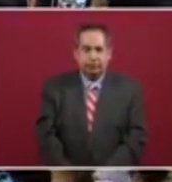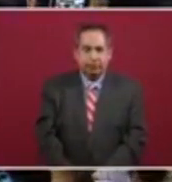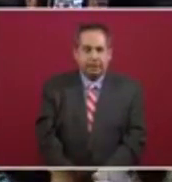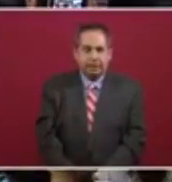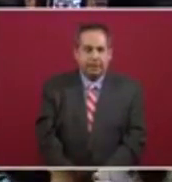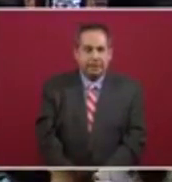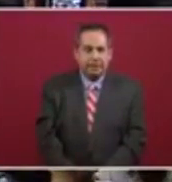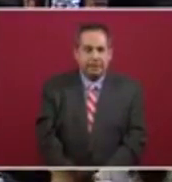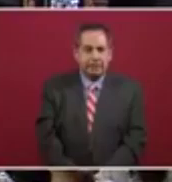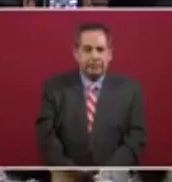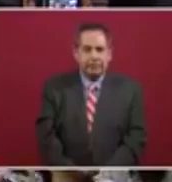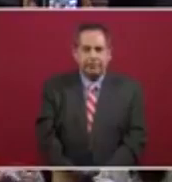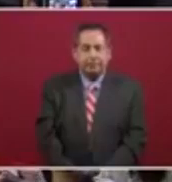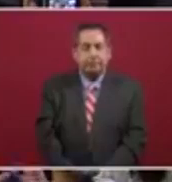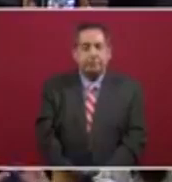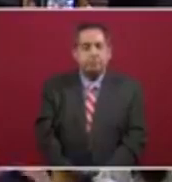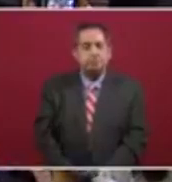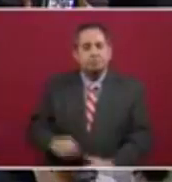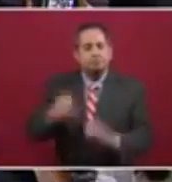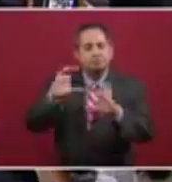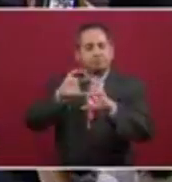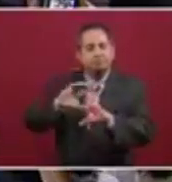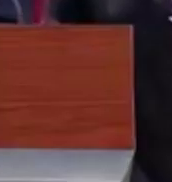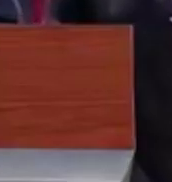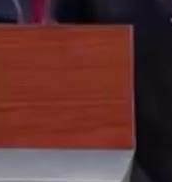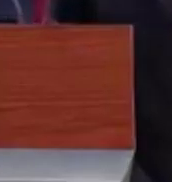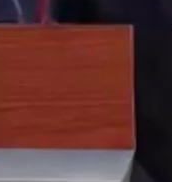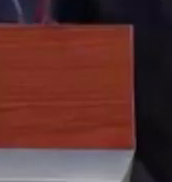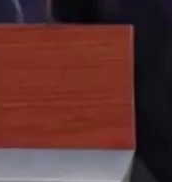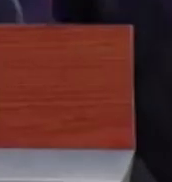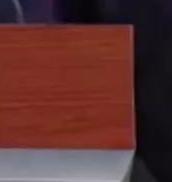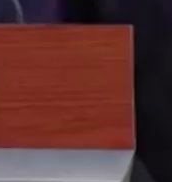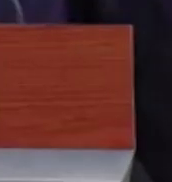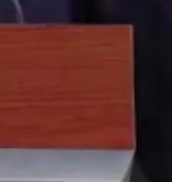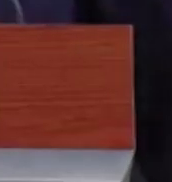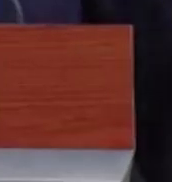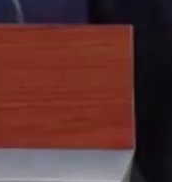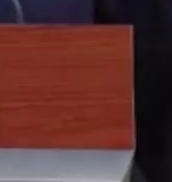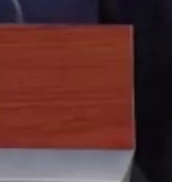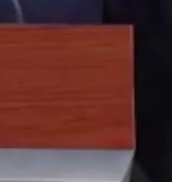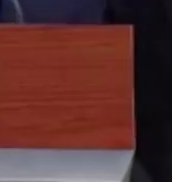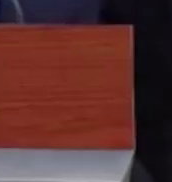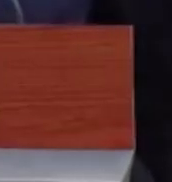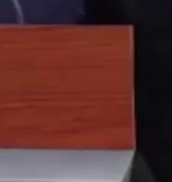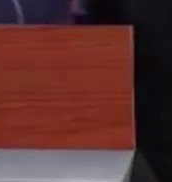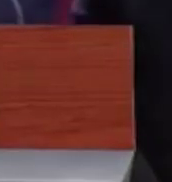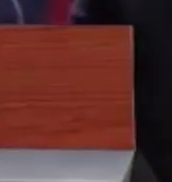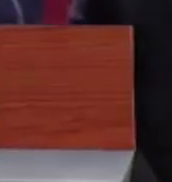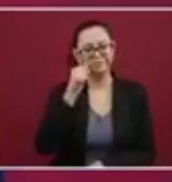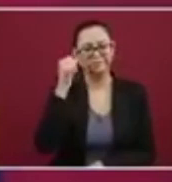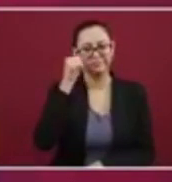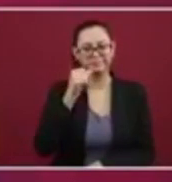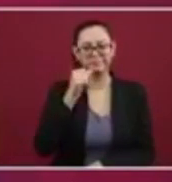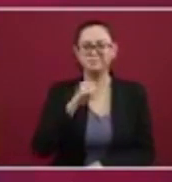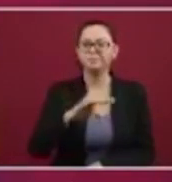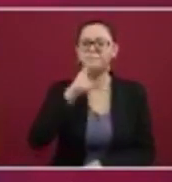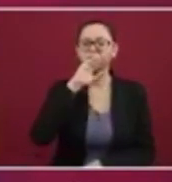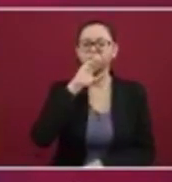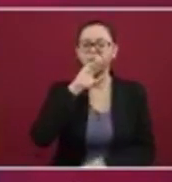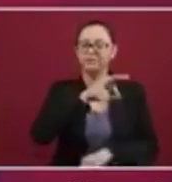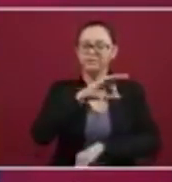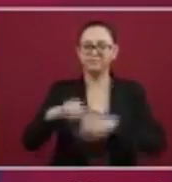Elena Poniatowska. Además, el mandatario aprovechó para recordar a las que han fallecido. Queridas